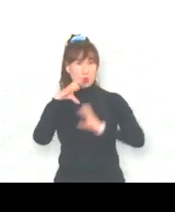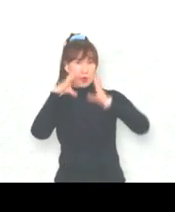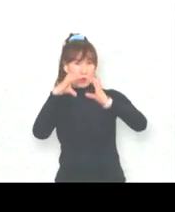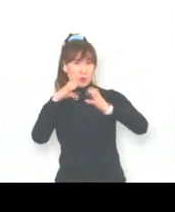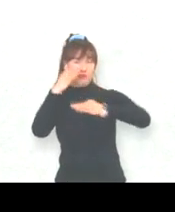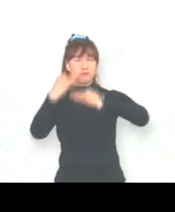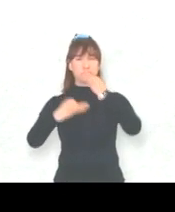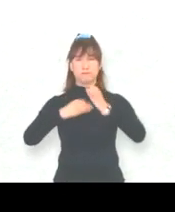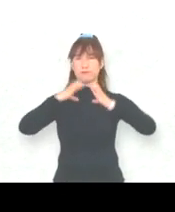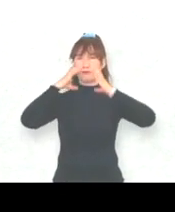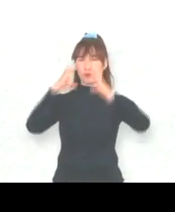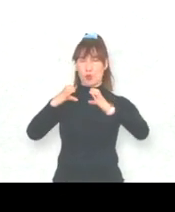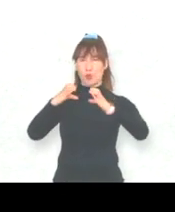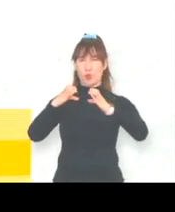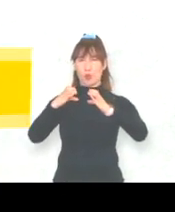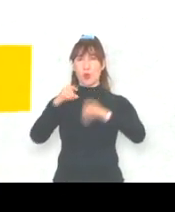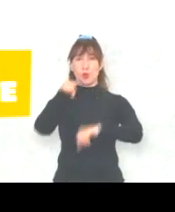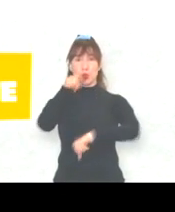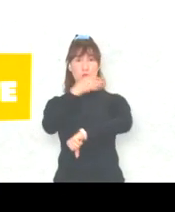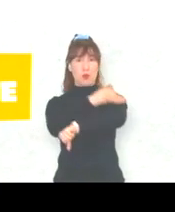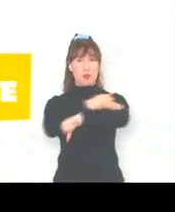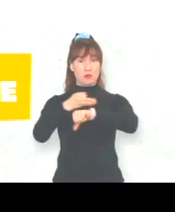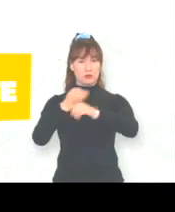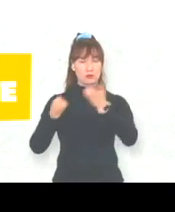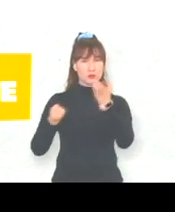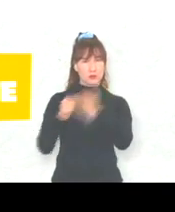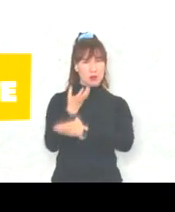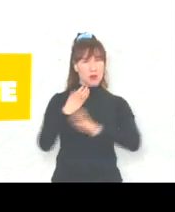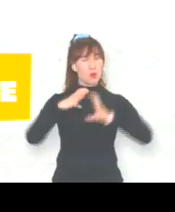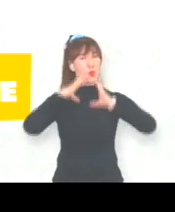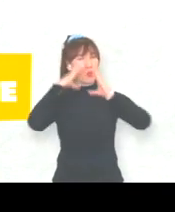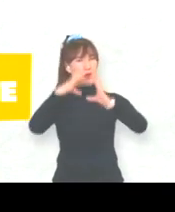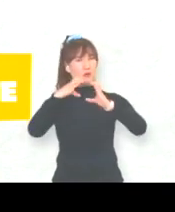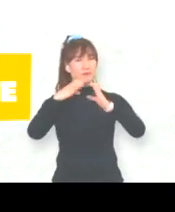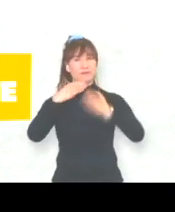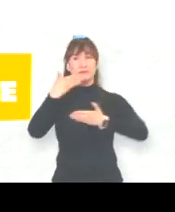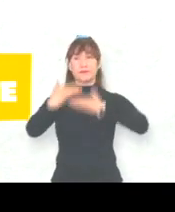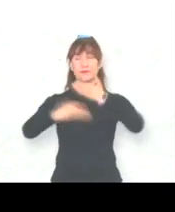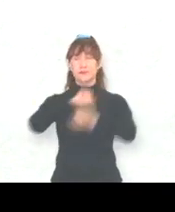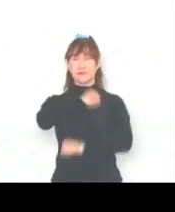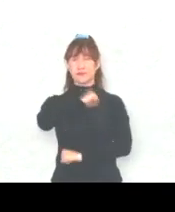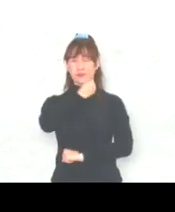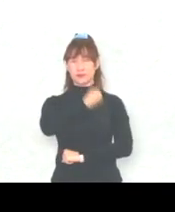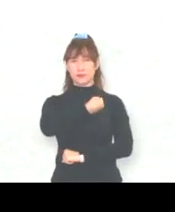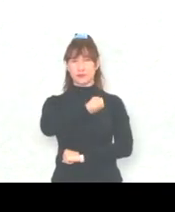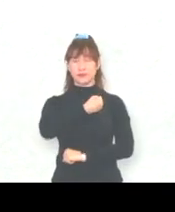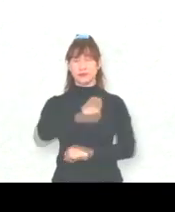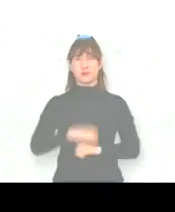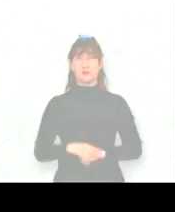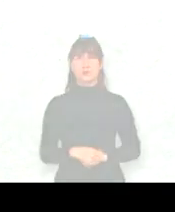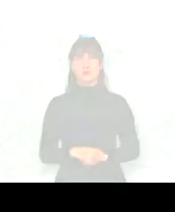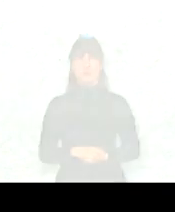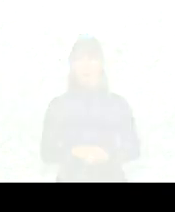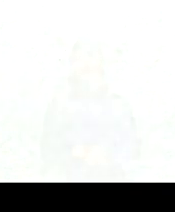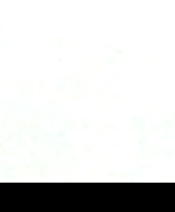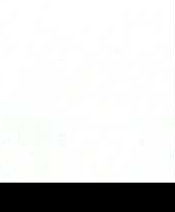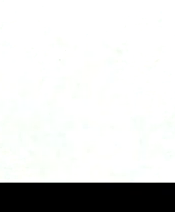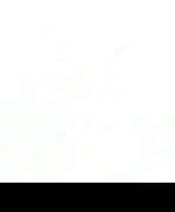slpcoronavirus.mx. Si te cuidas tú, nos cuidamos todos. Por tu familia, si sales, cuídate. Servicios de